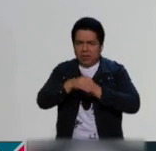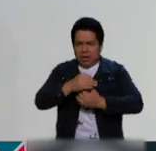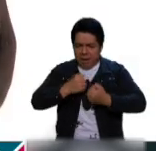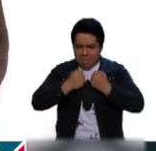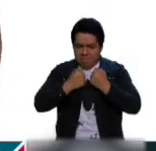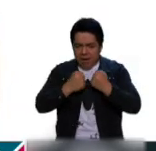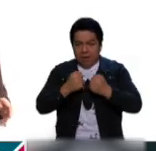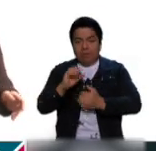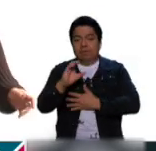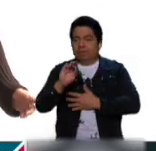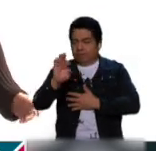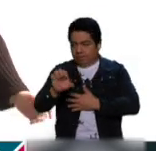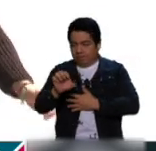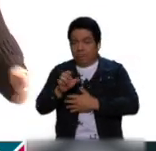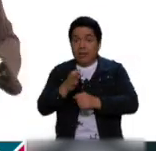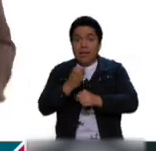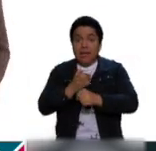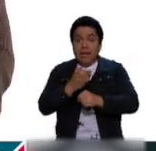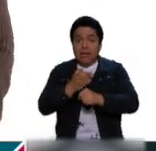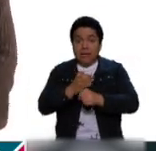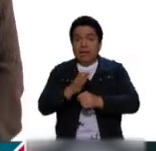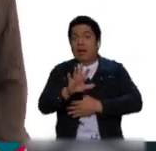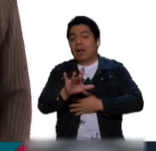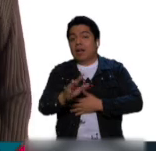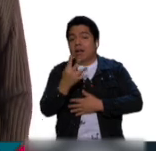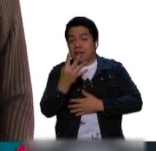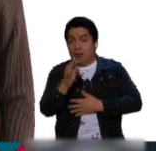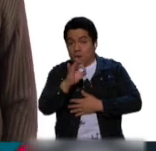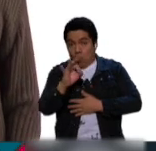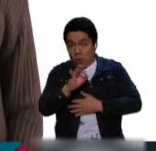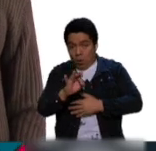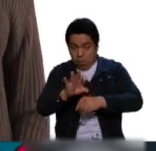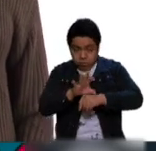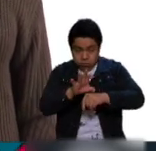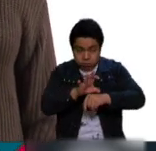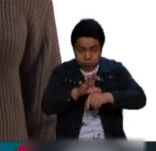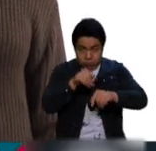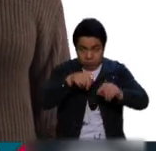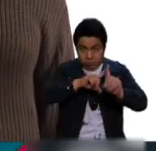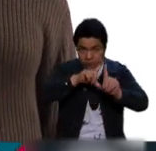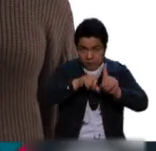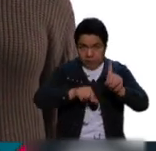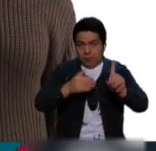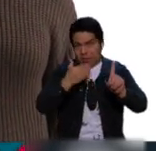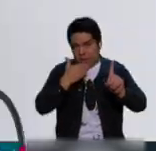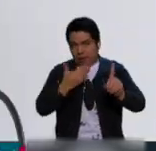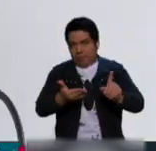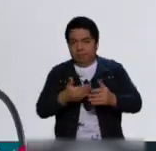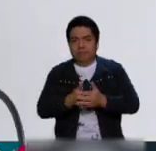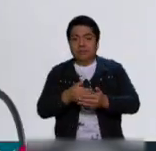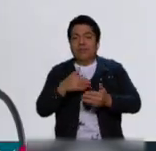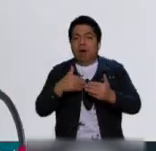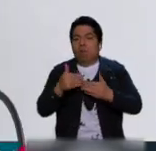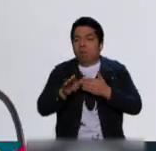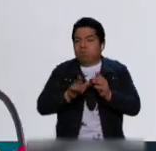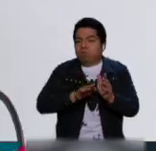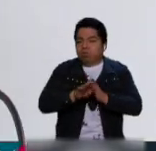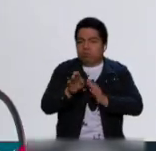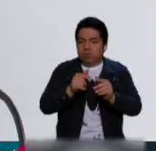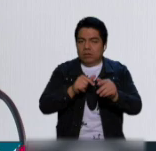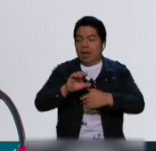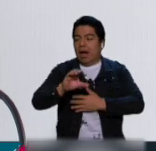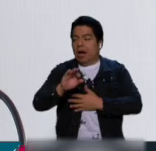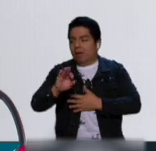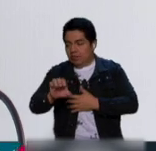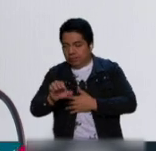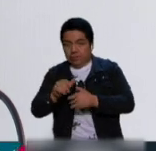a la CFE, que actualmente produce el 54% de la energía del país, y también se comprometió a impulsar el crecimiento de la Comisión